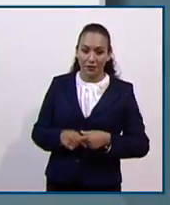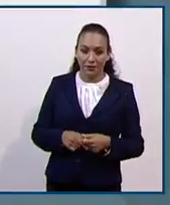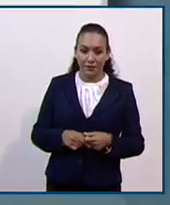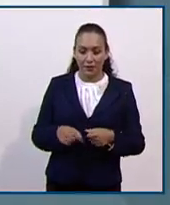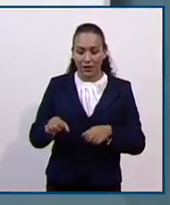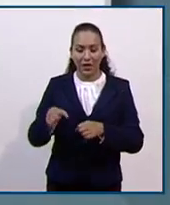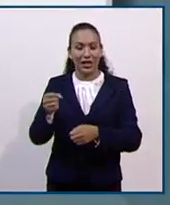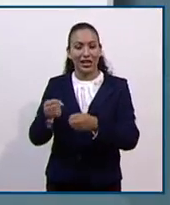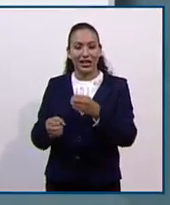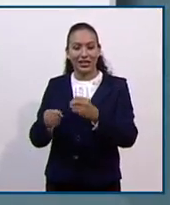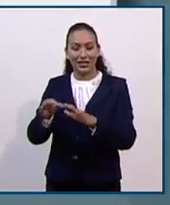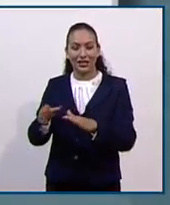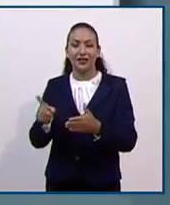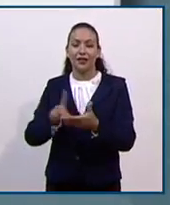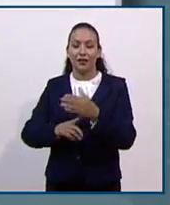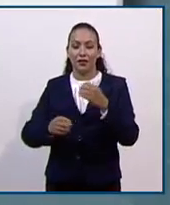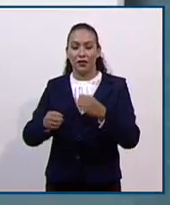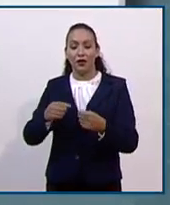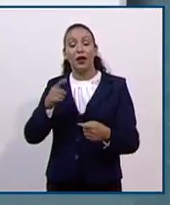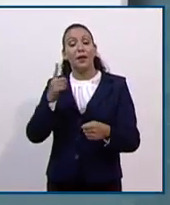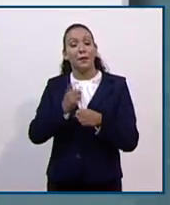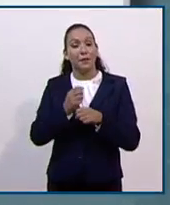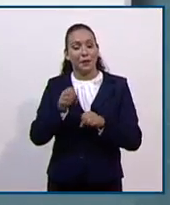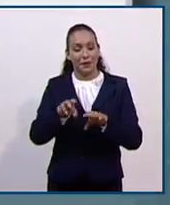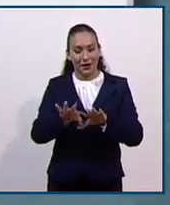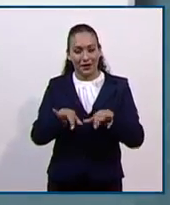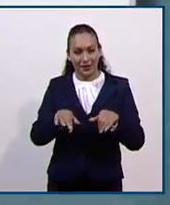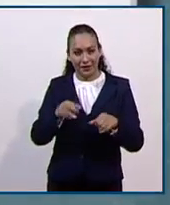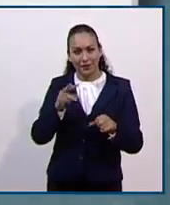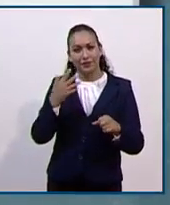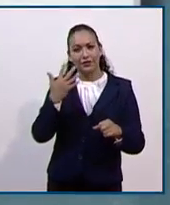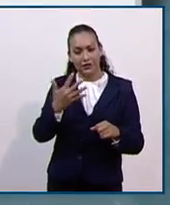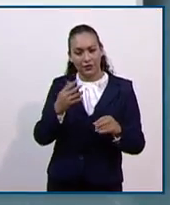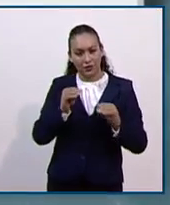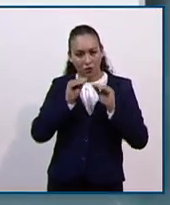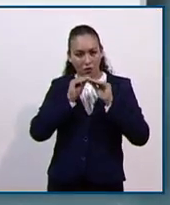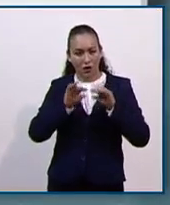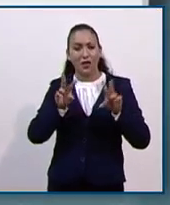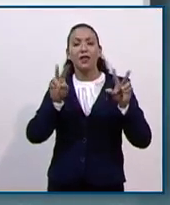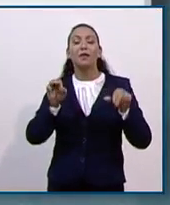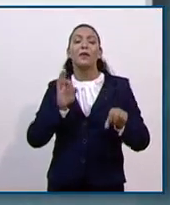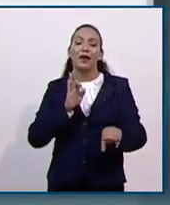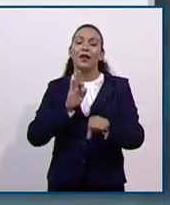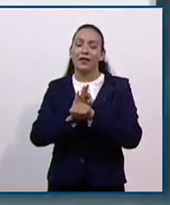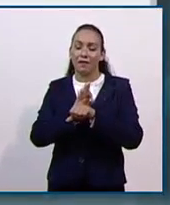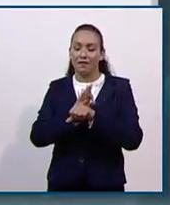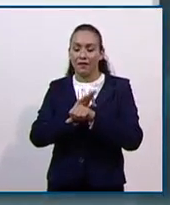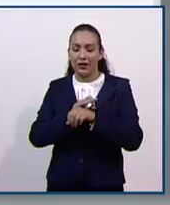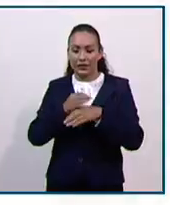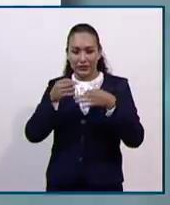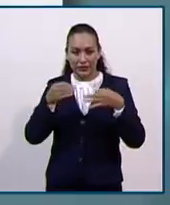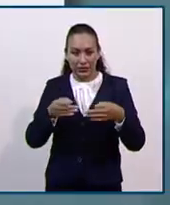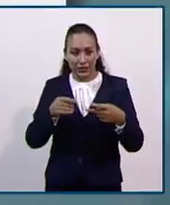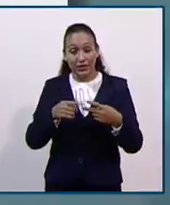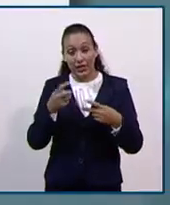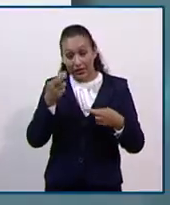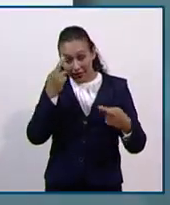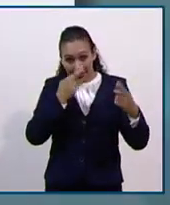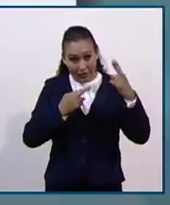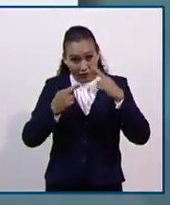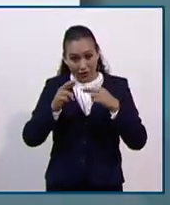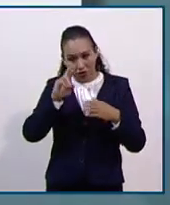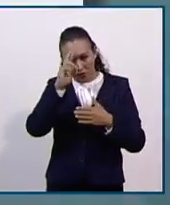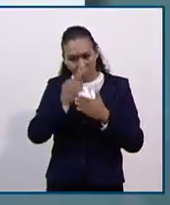salas de la Corte. La primera sala publicó 5 criterios en materia de defensa adecuada, misma que no puede analizarse como